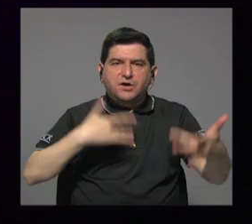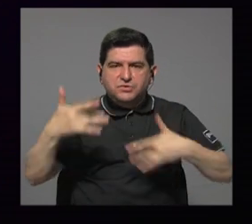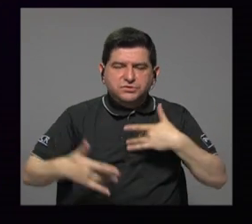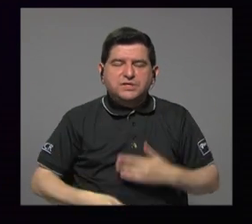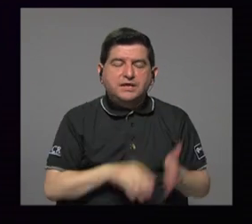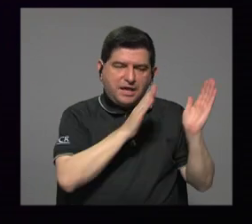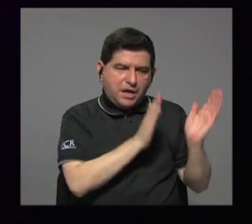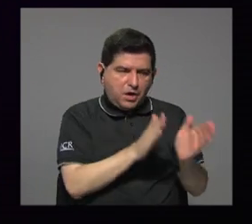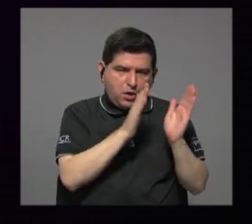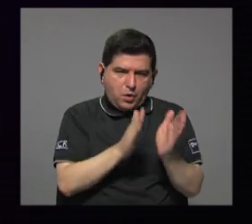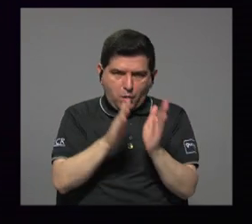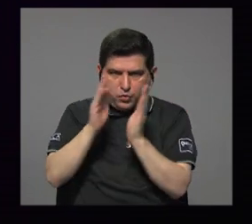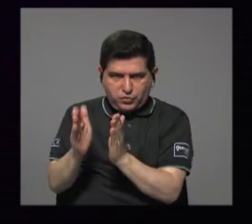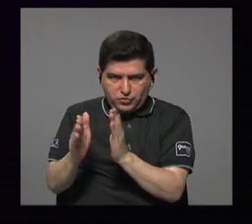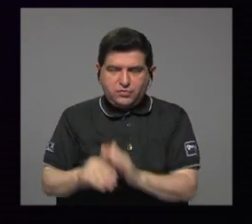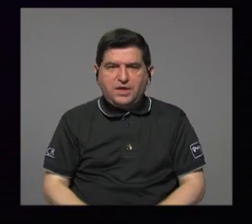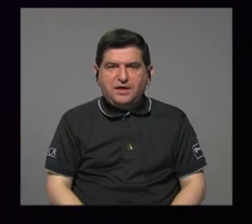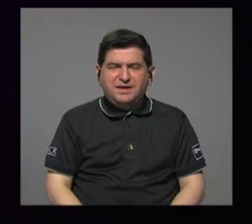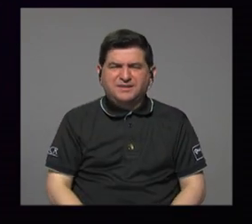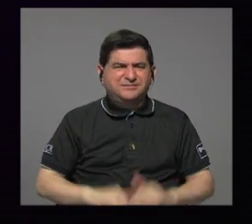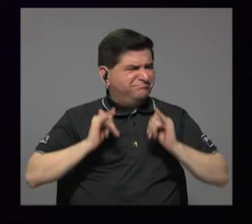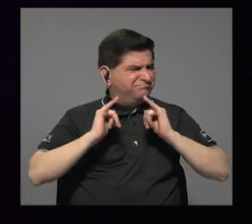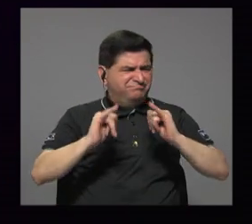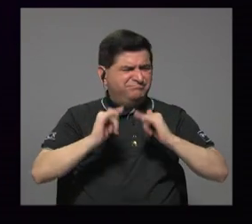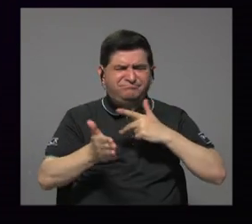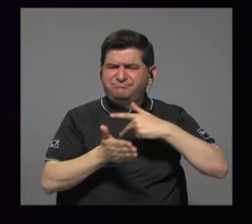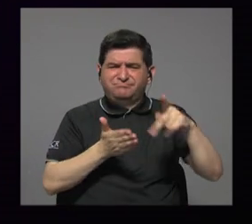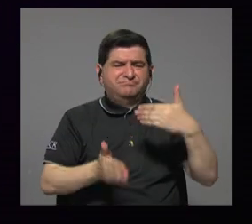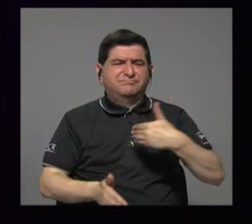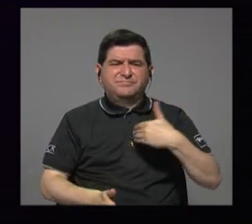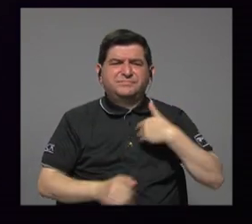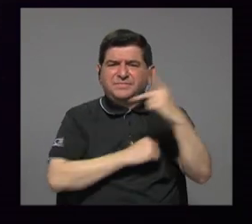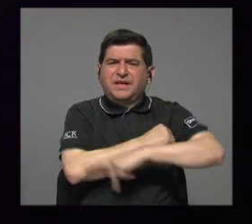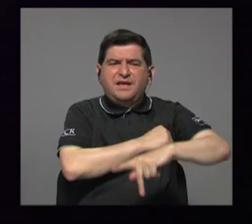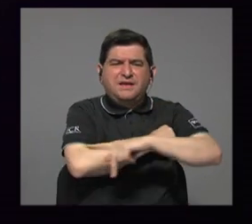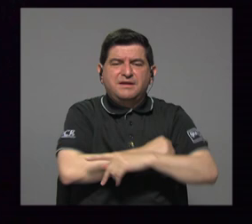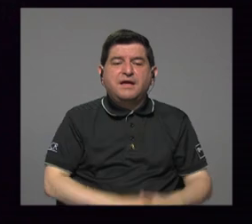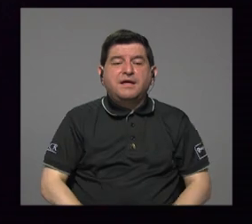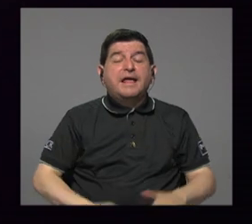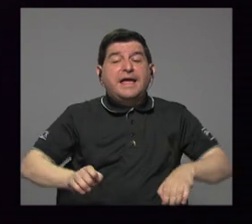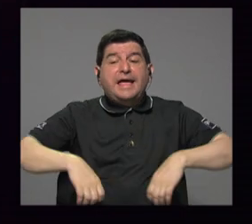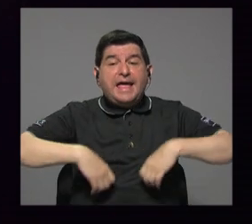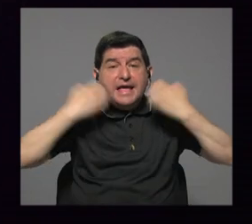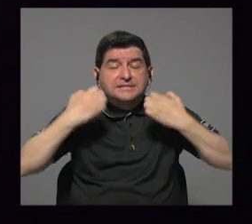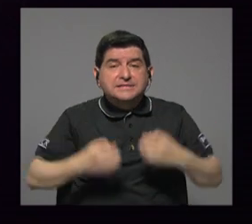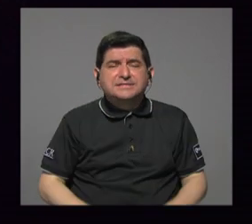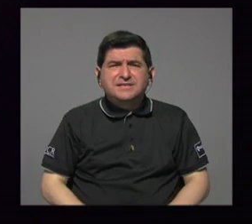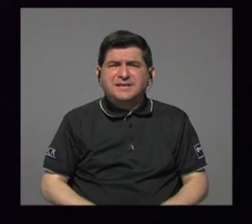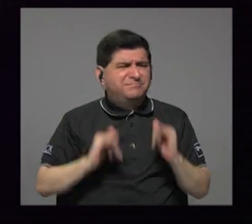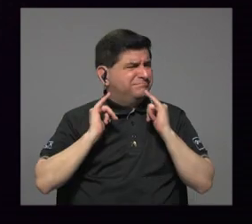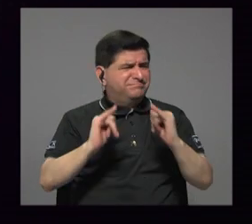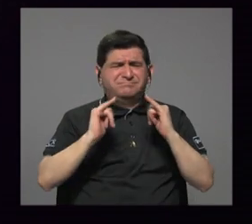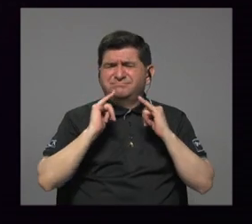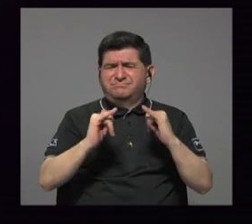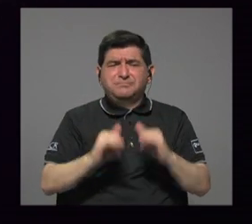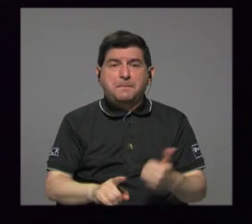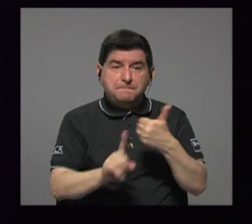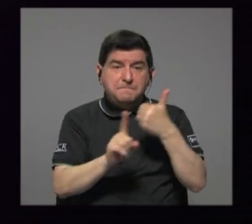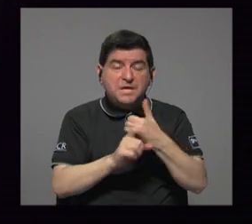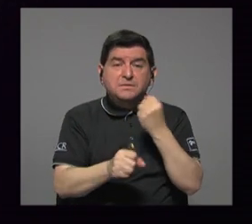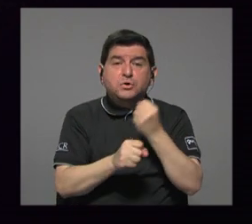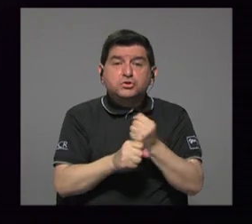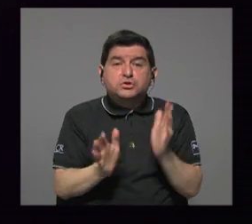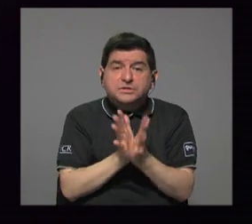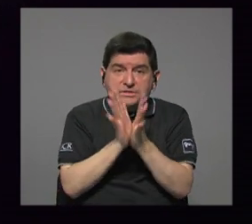viene ordenar pues la gran desigualdad salarial que existe en el país existen demasiadas desigualdades entre los propios empleados